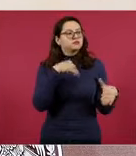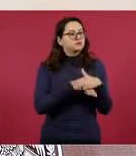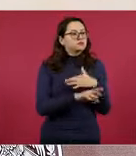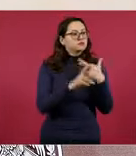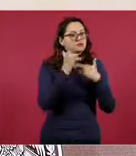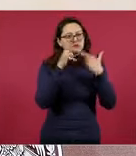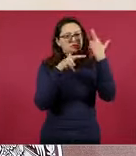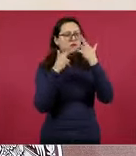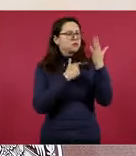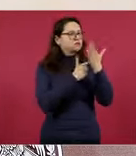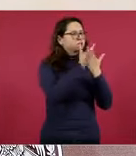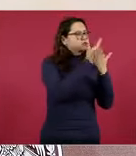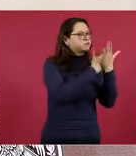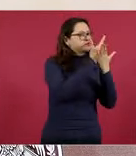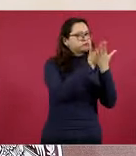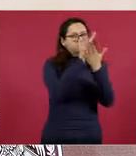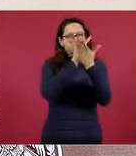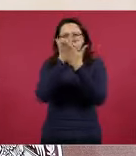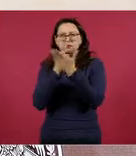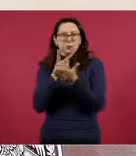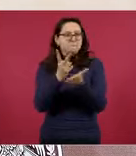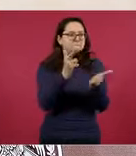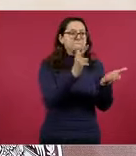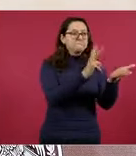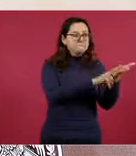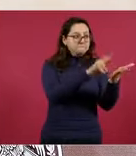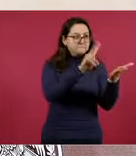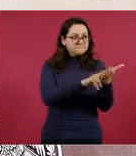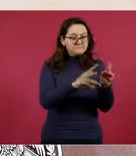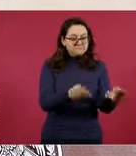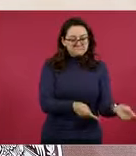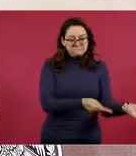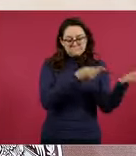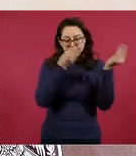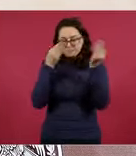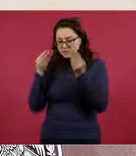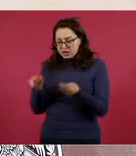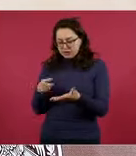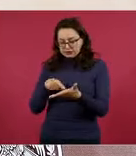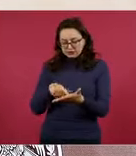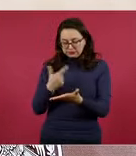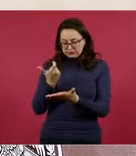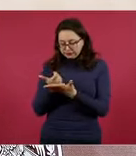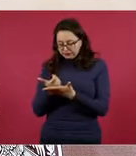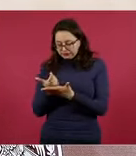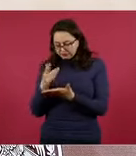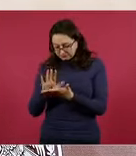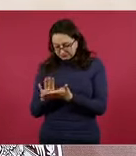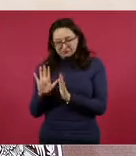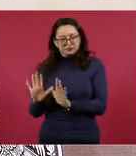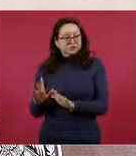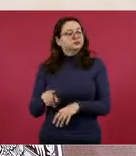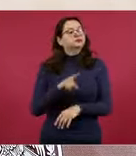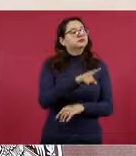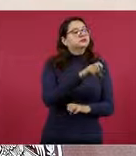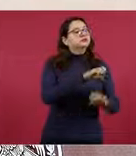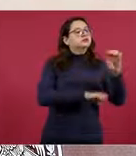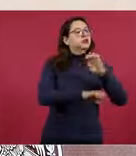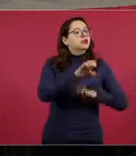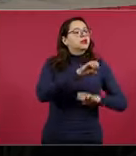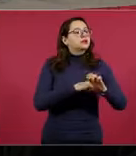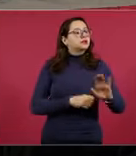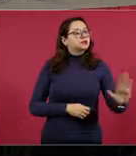del mismo, y después de que tuvimos el avalúo, le pedimos a la empresa que hiciera su propuesta formal. El avalúo